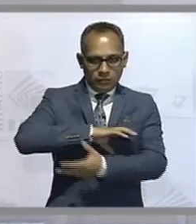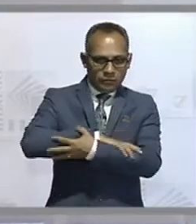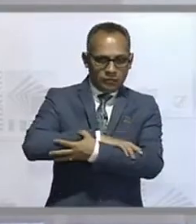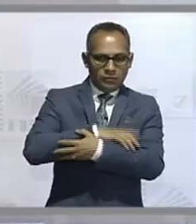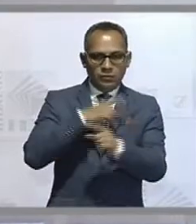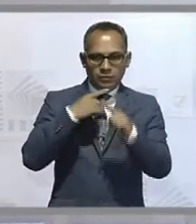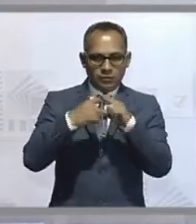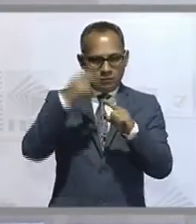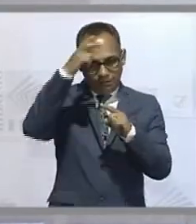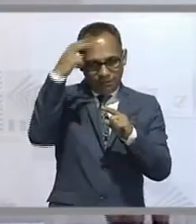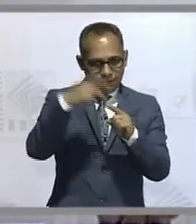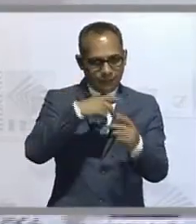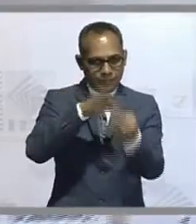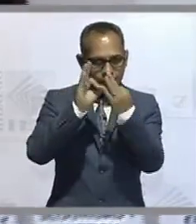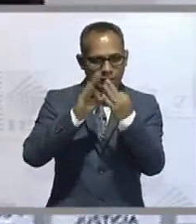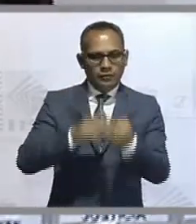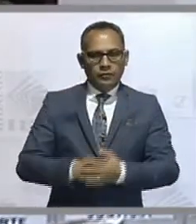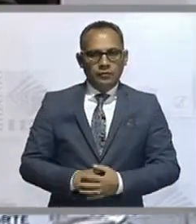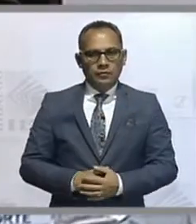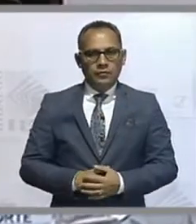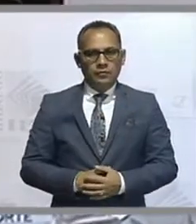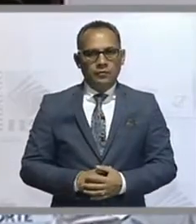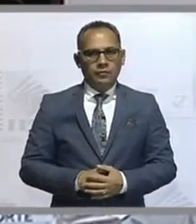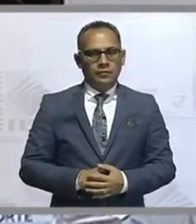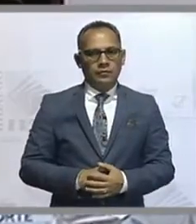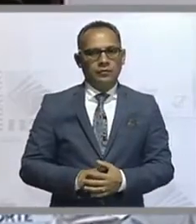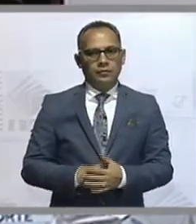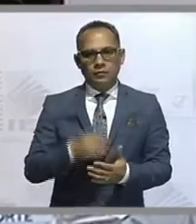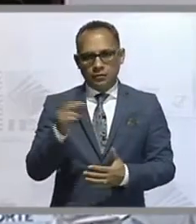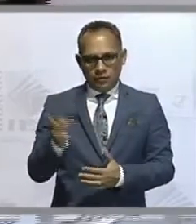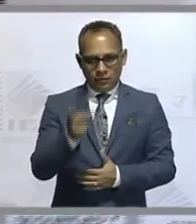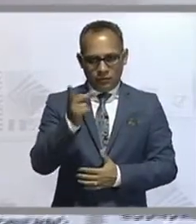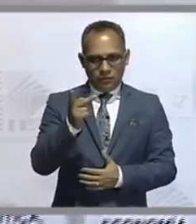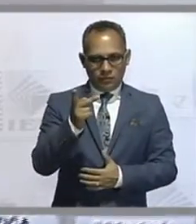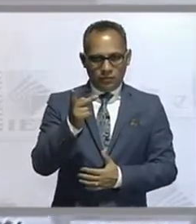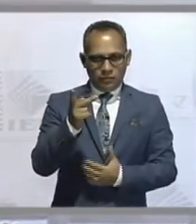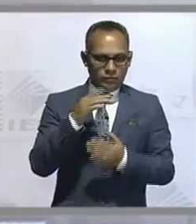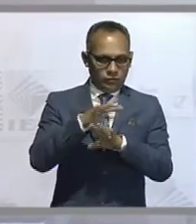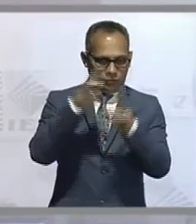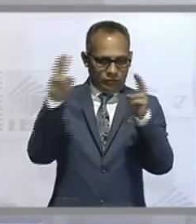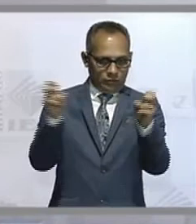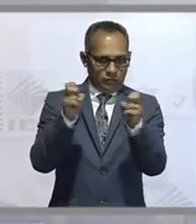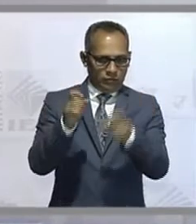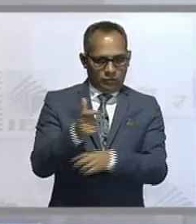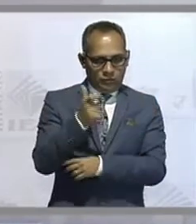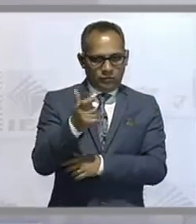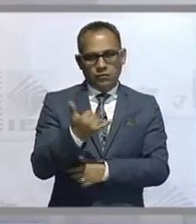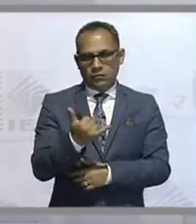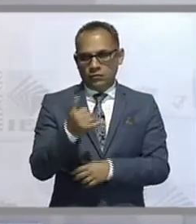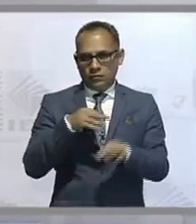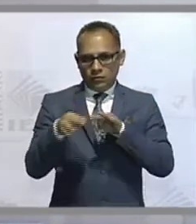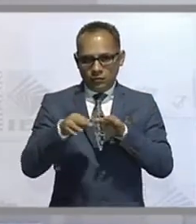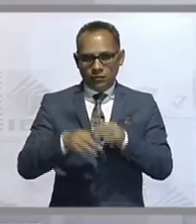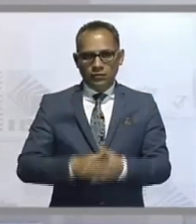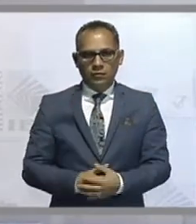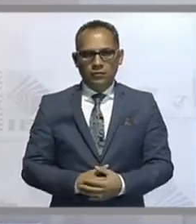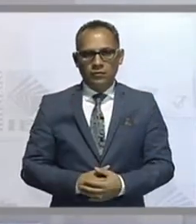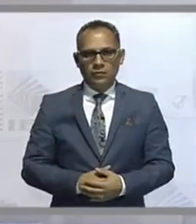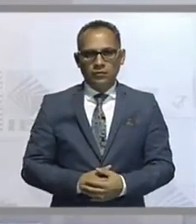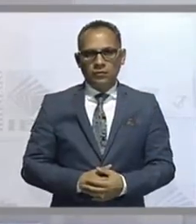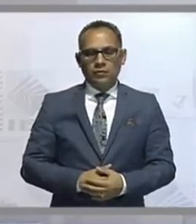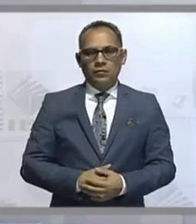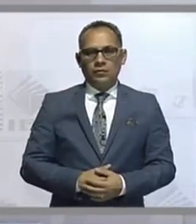hidalgo al frente la pregunta correspondiente a economía y empleo la cual